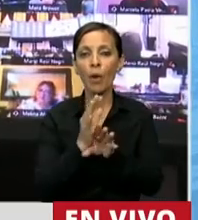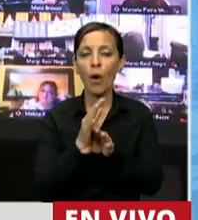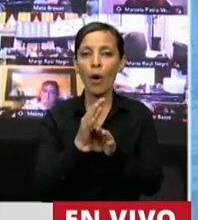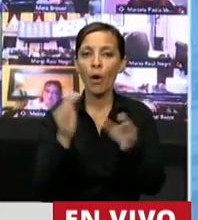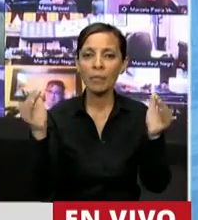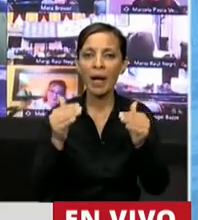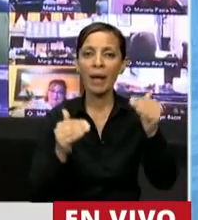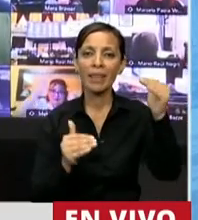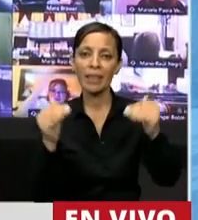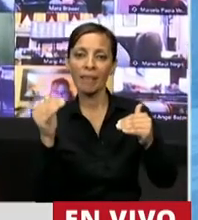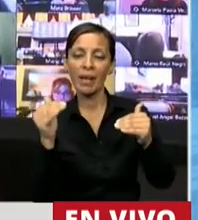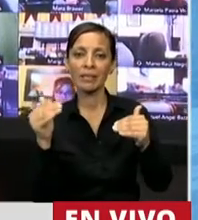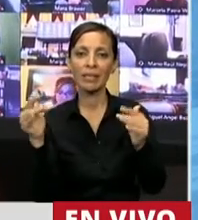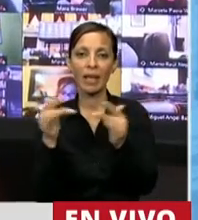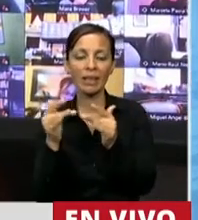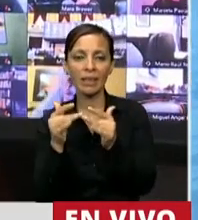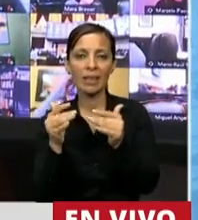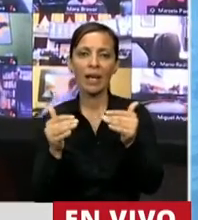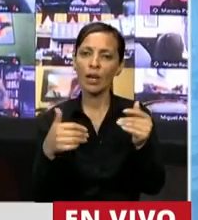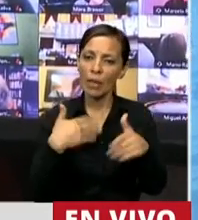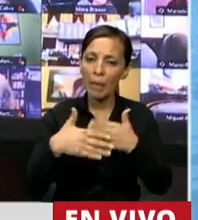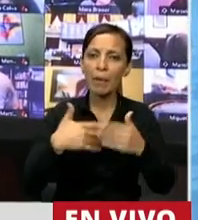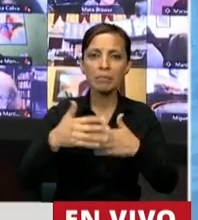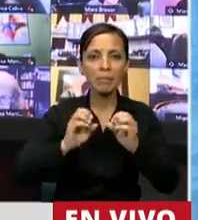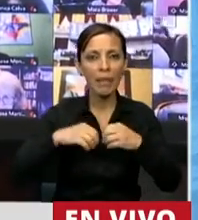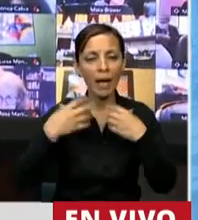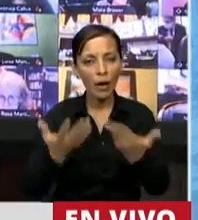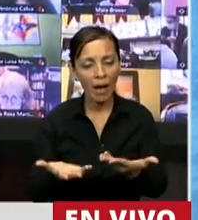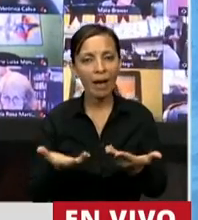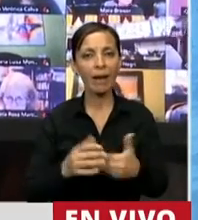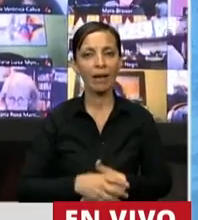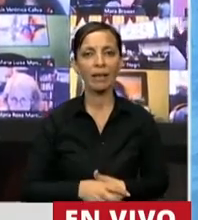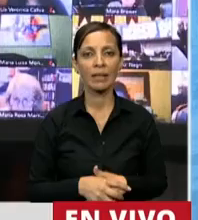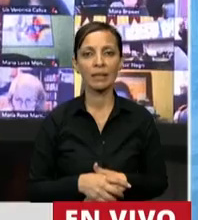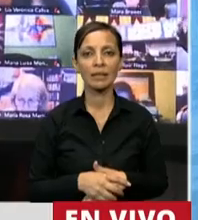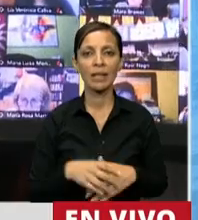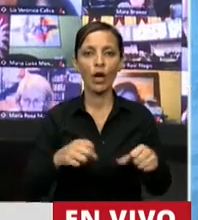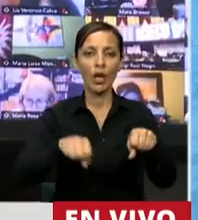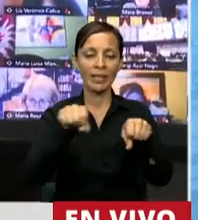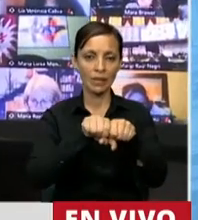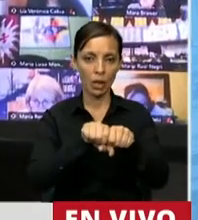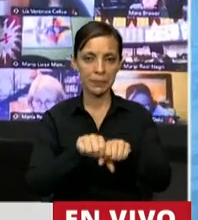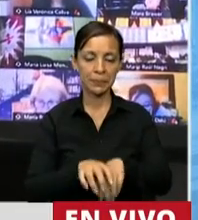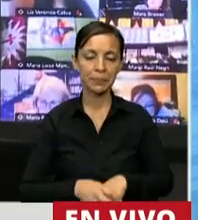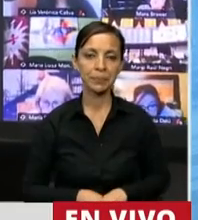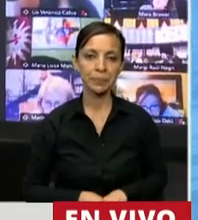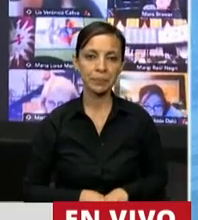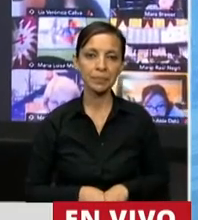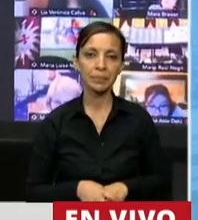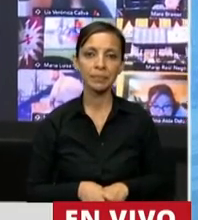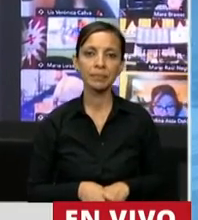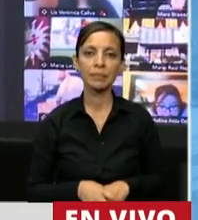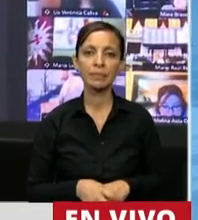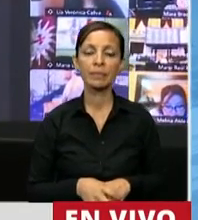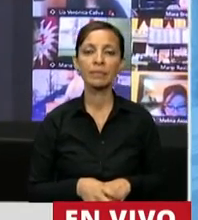brecha digital, mejorar cada vez más la conectividad. Y en ese